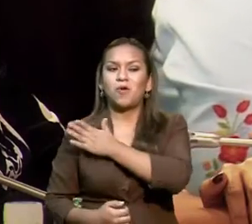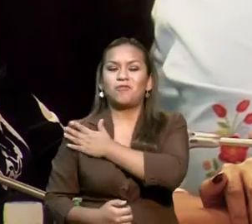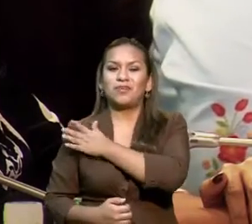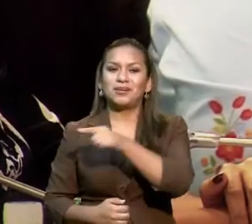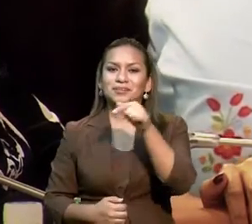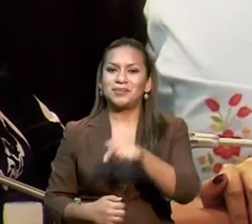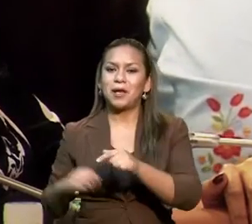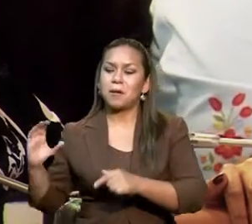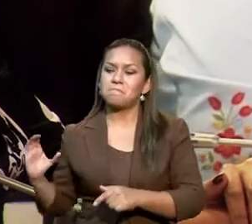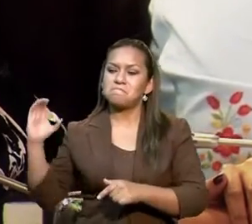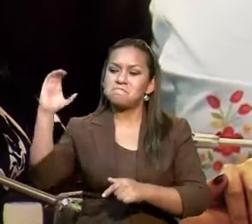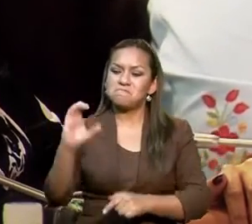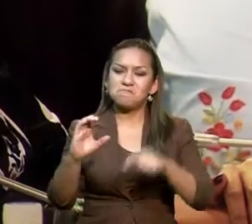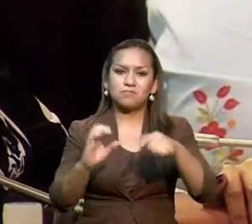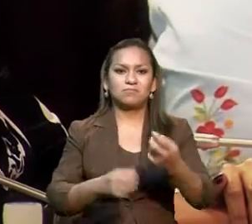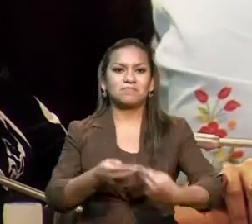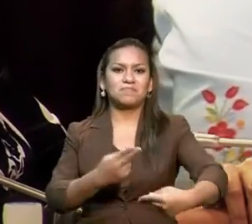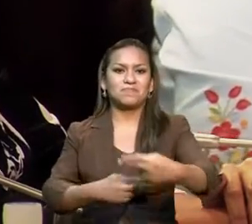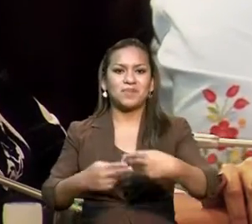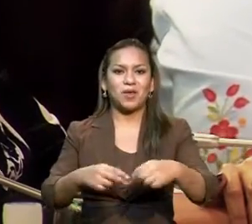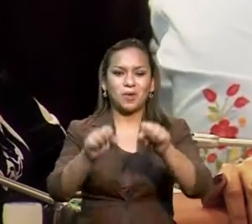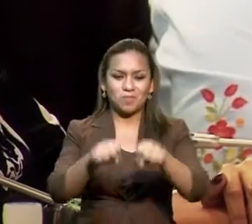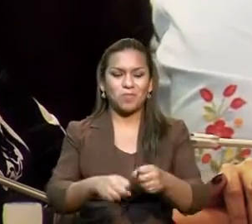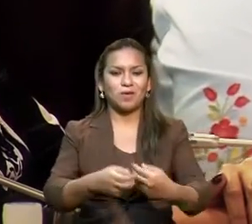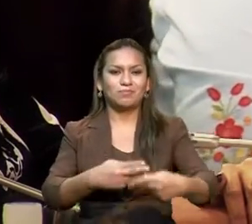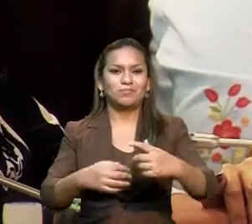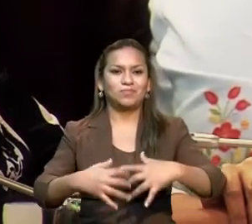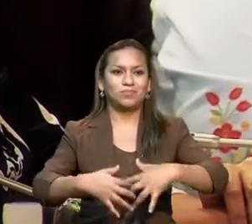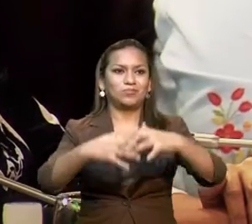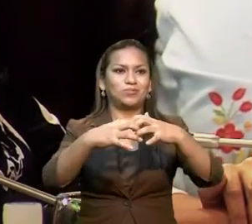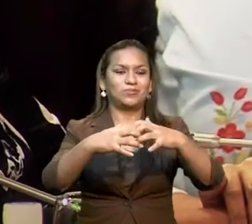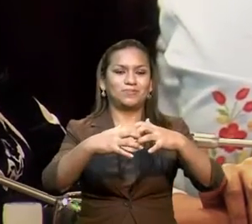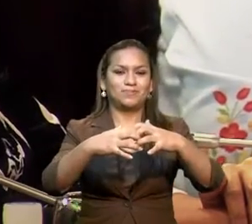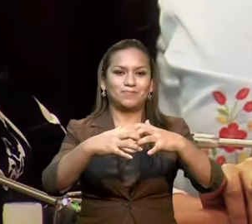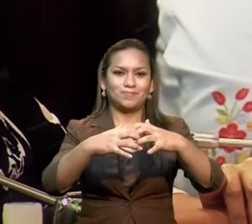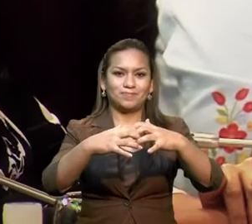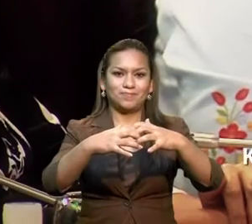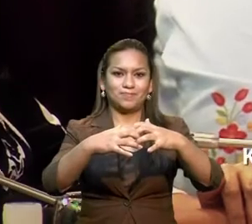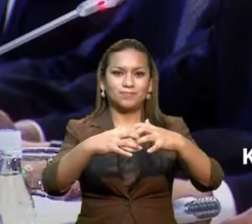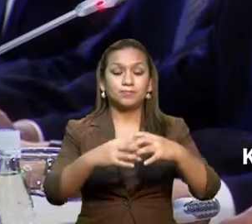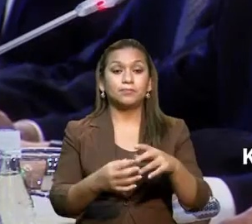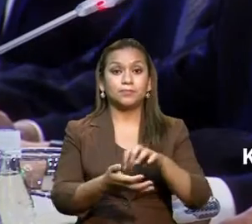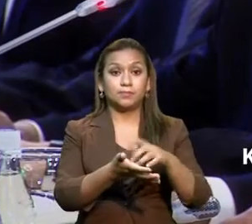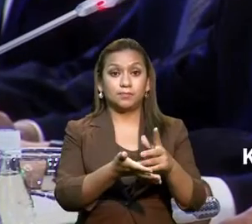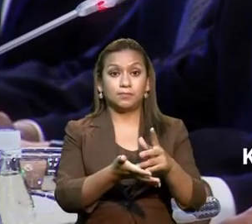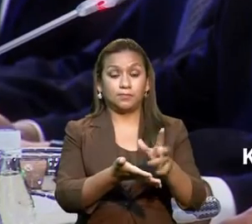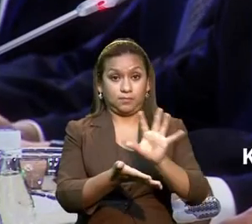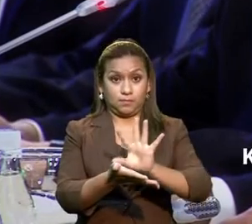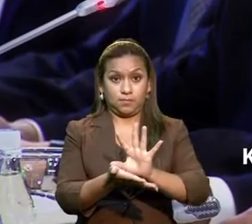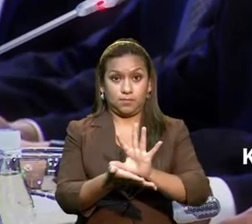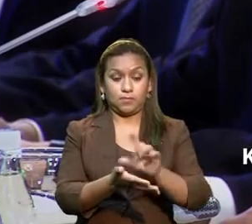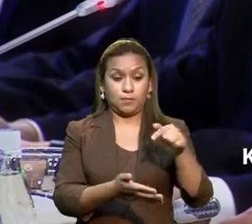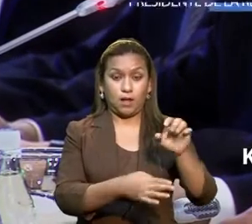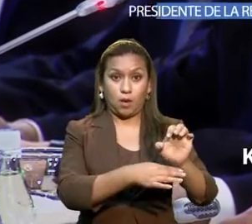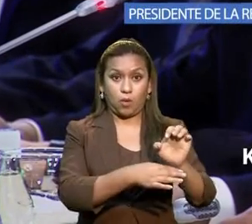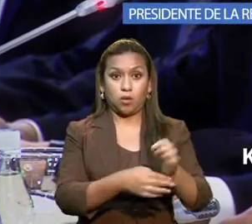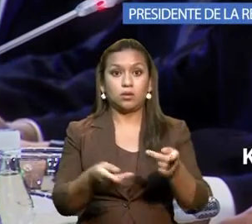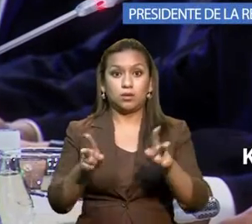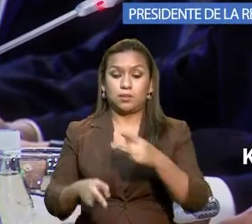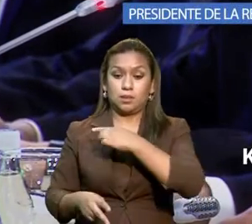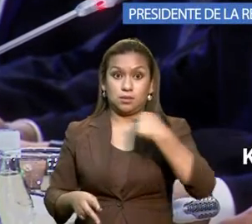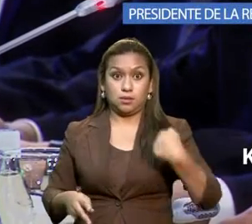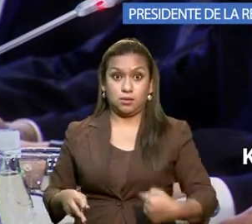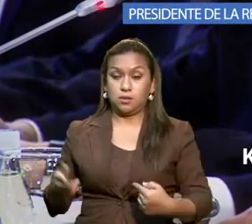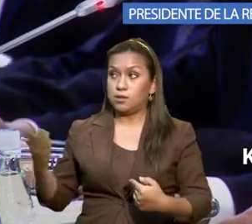de inversión sean justamente sostenibles y sustentables en nuestro país. La Asamblea Popular Nacional de